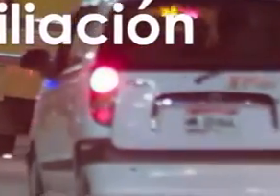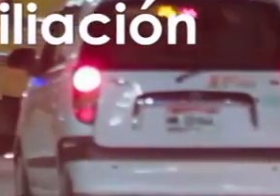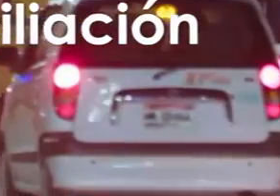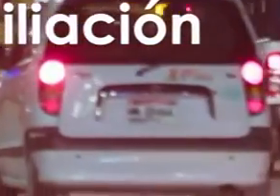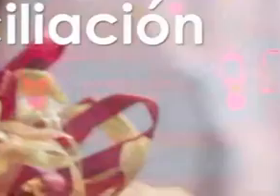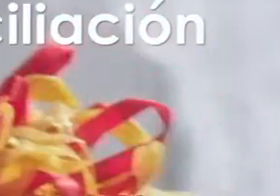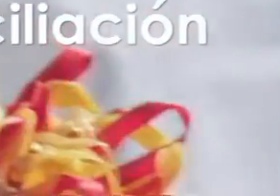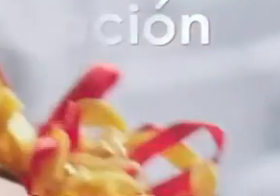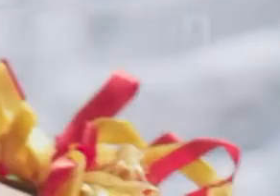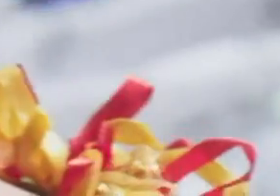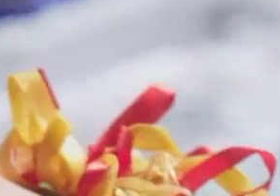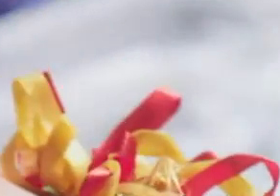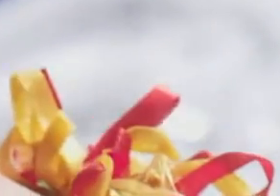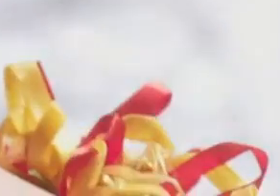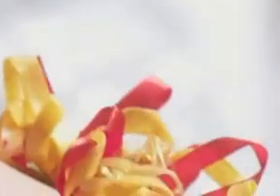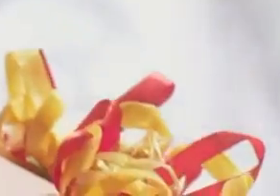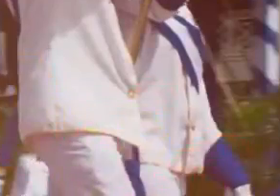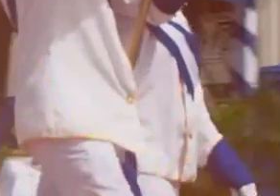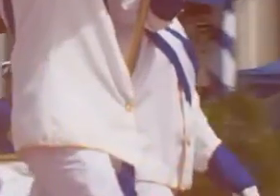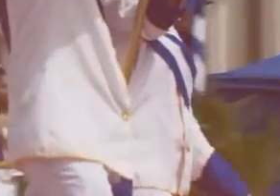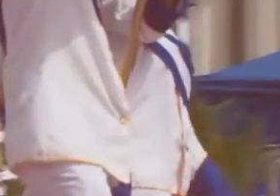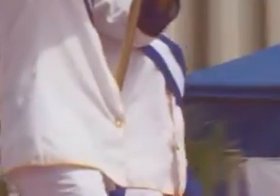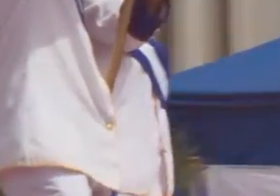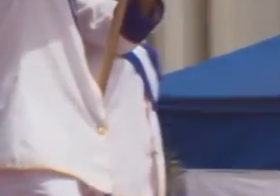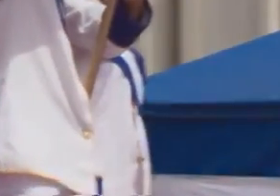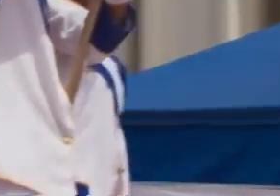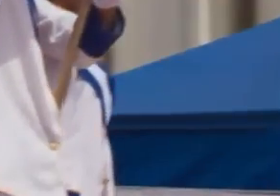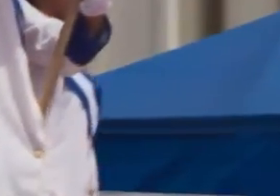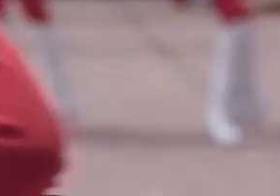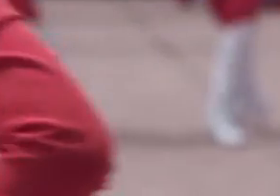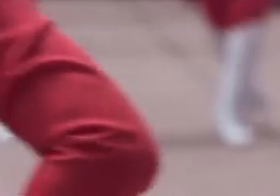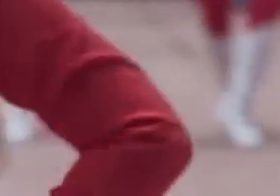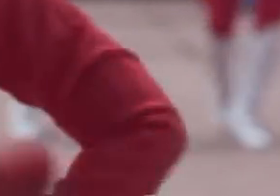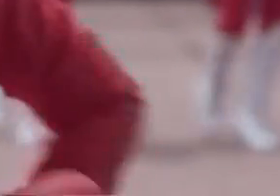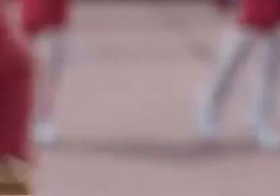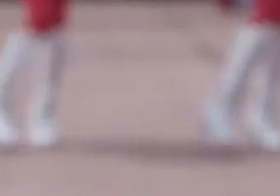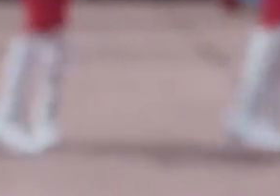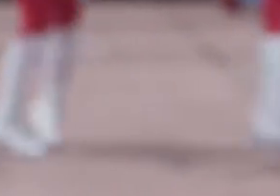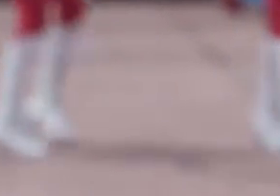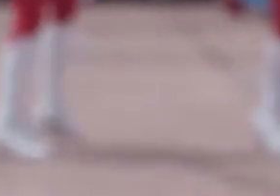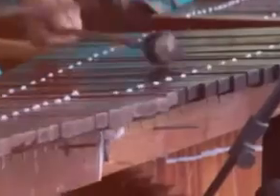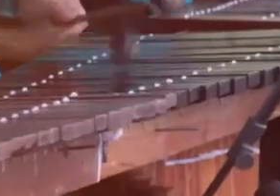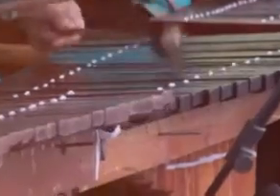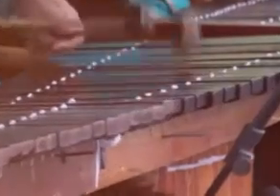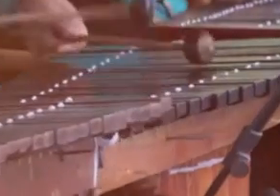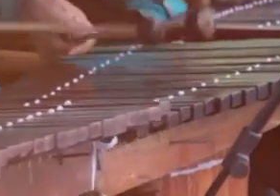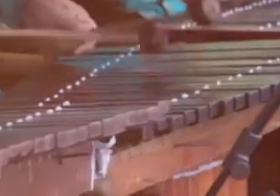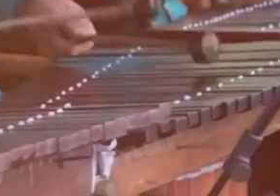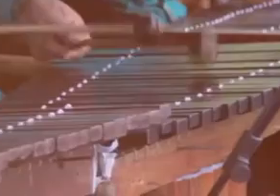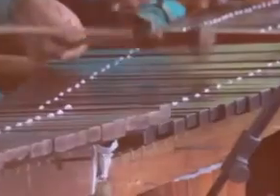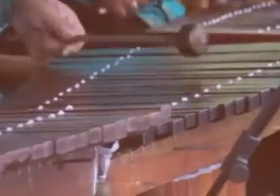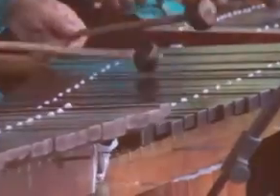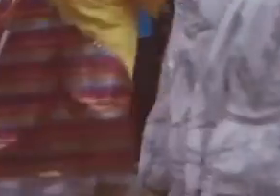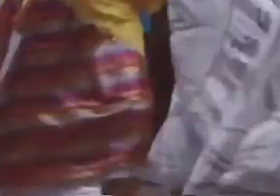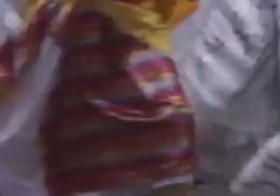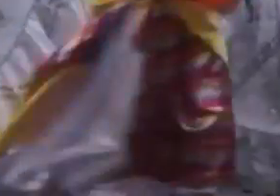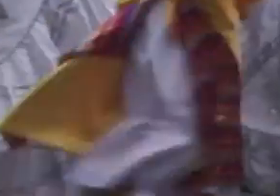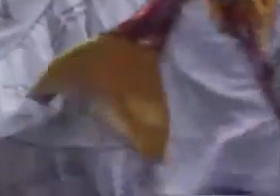y victorias. Hagamos patria promoviendo los valores de unidad, hermandad y